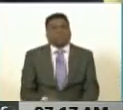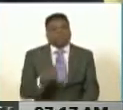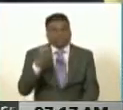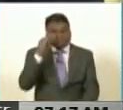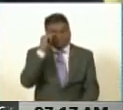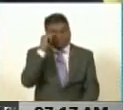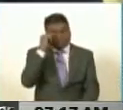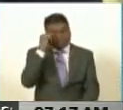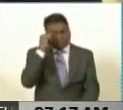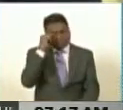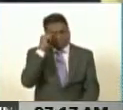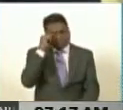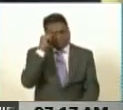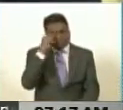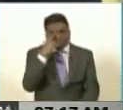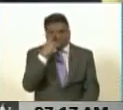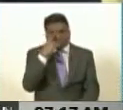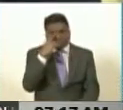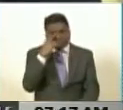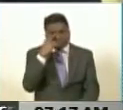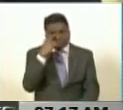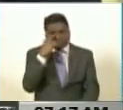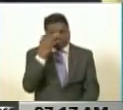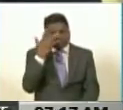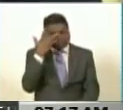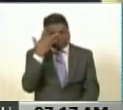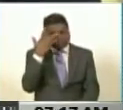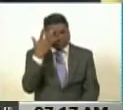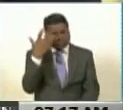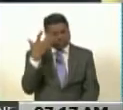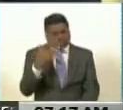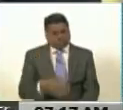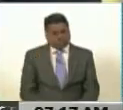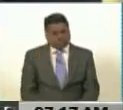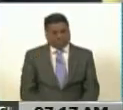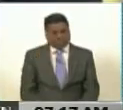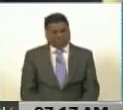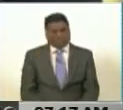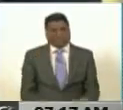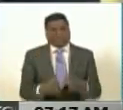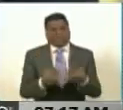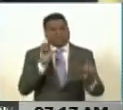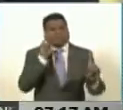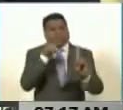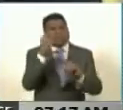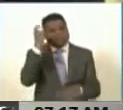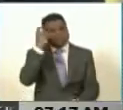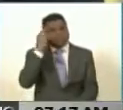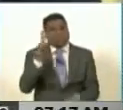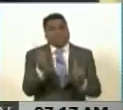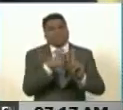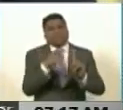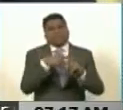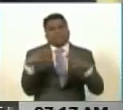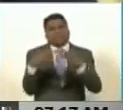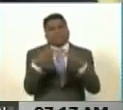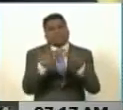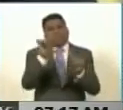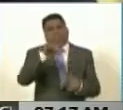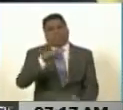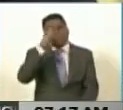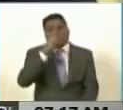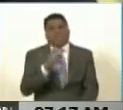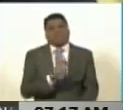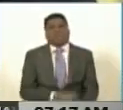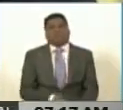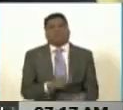bien dices, son retos que queremos asumir desde temprano. Ya pronto, en los próximos días, será la primera reunión de este año. Exacto,